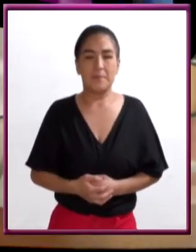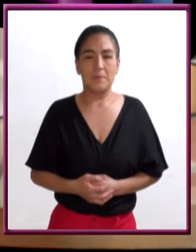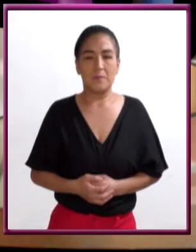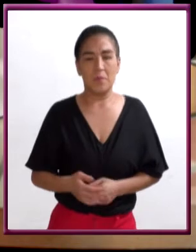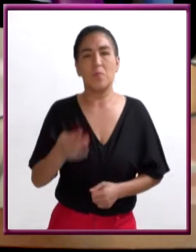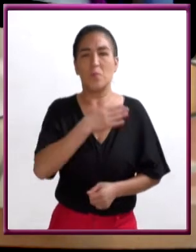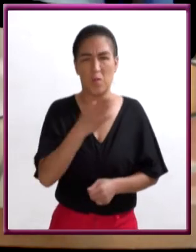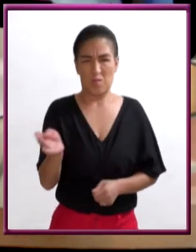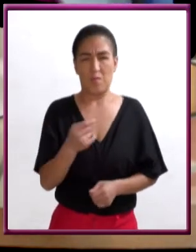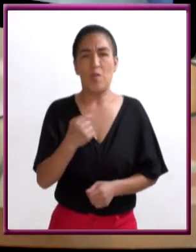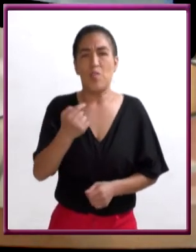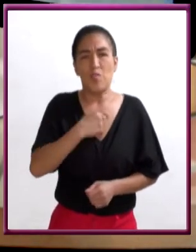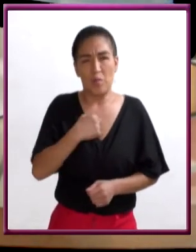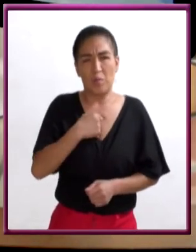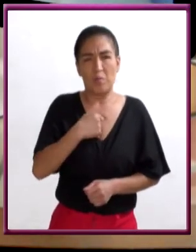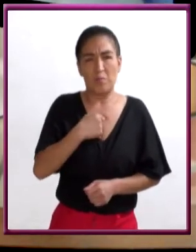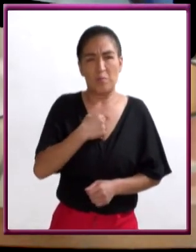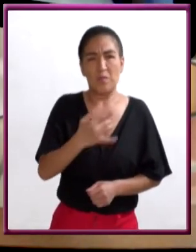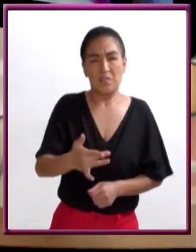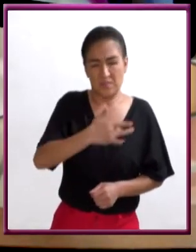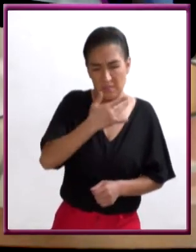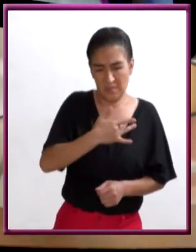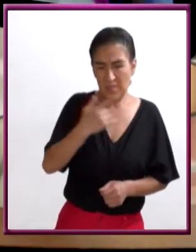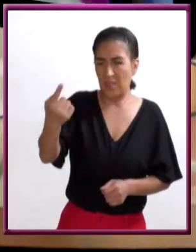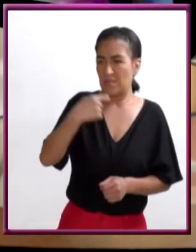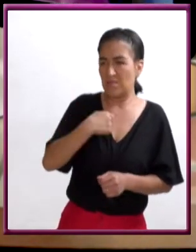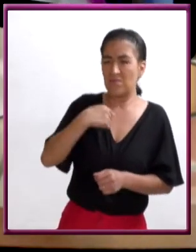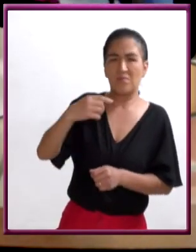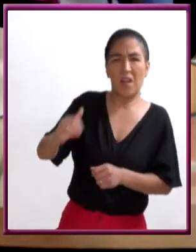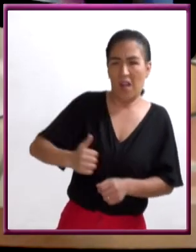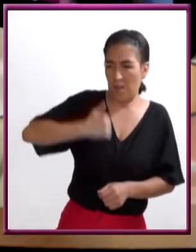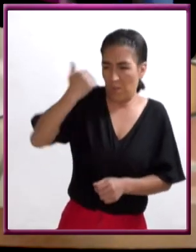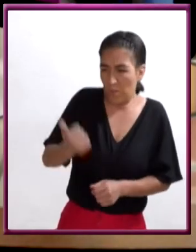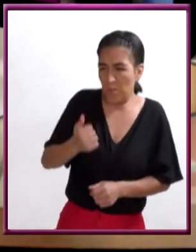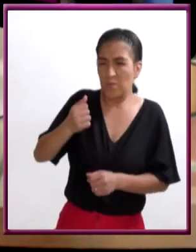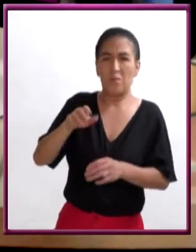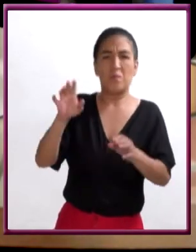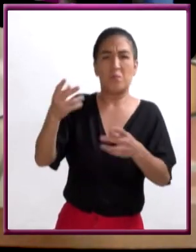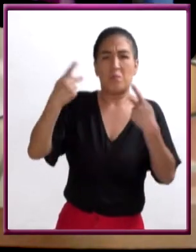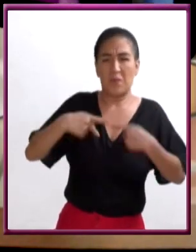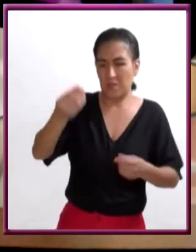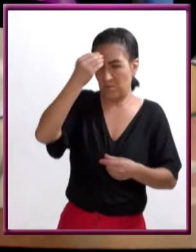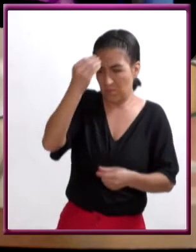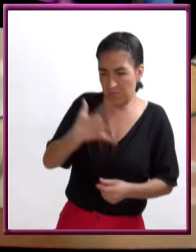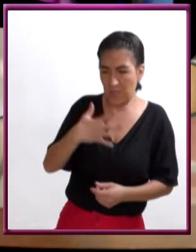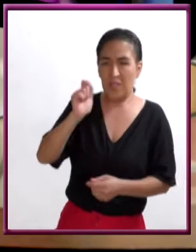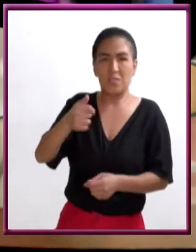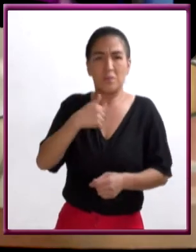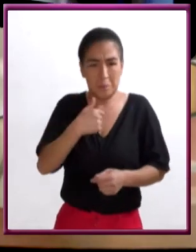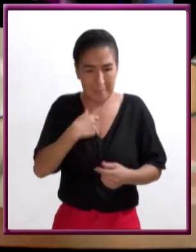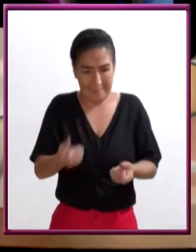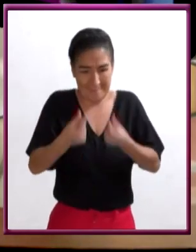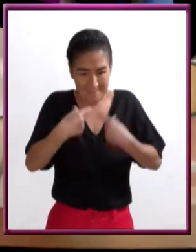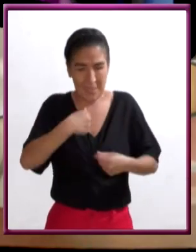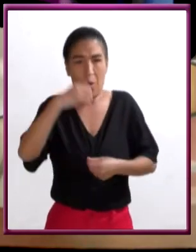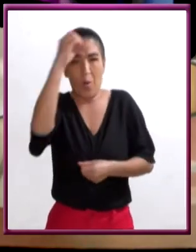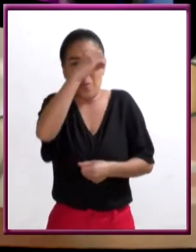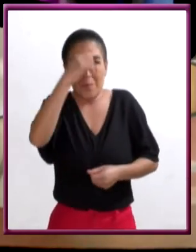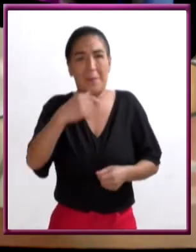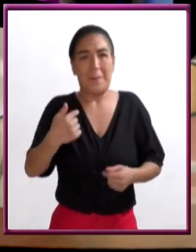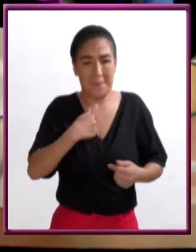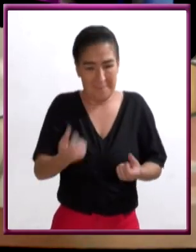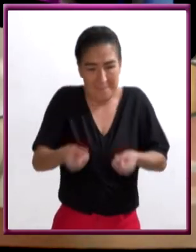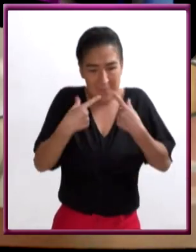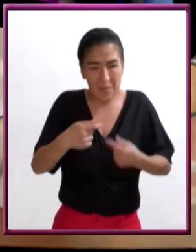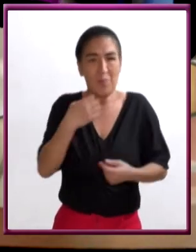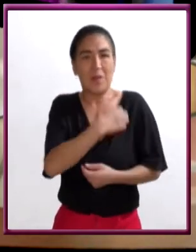bueno, yo me siento así, siento que estoy siendo devaluada, siento que no confío en mis propios puntos de vista, en mis